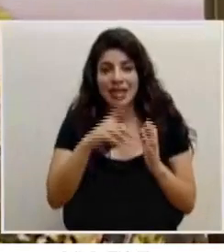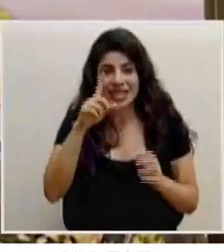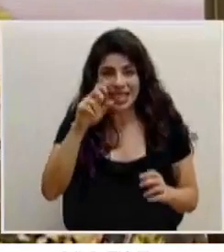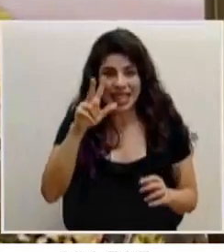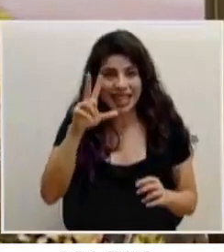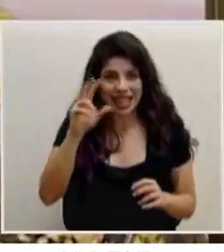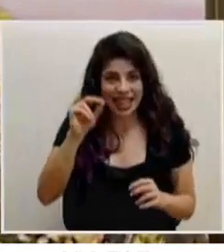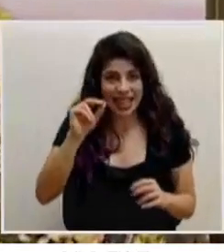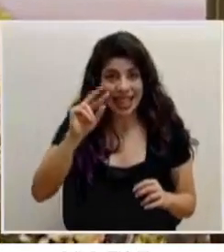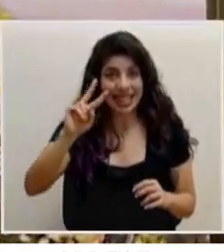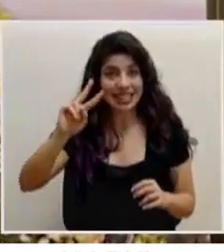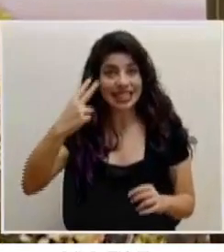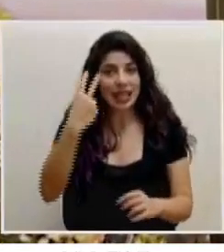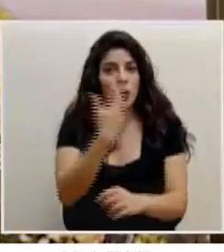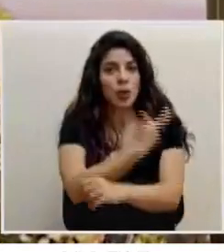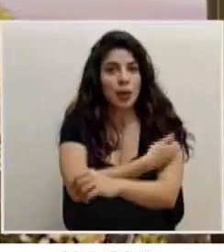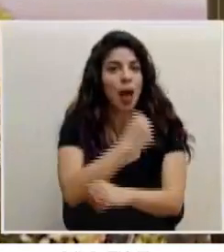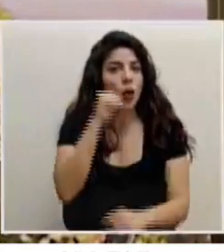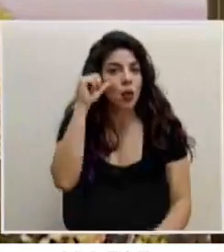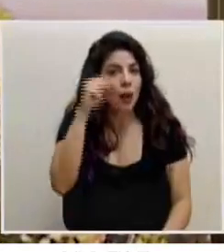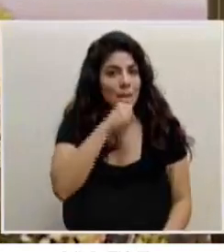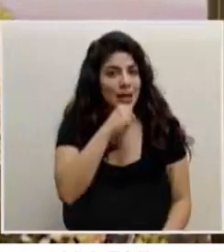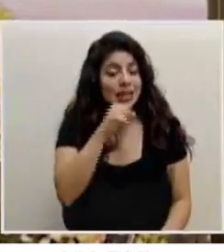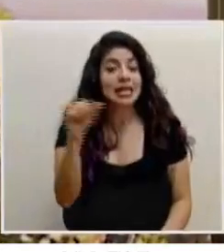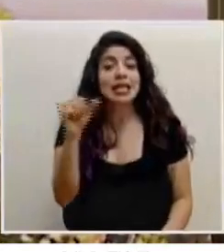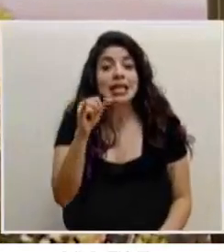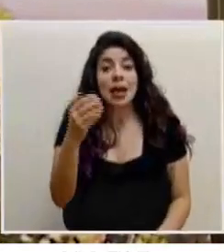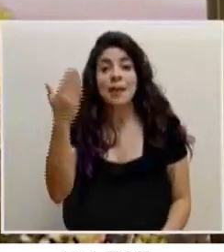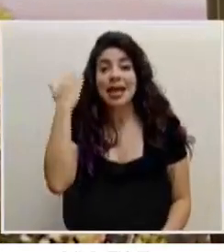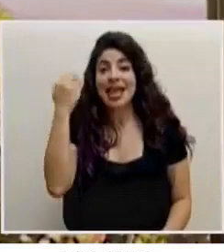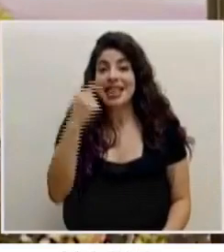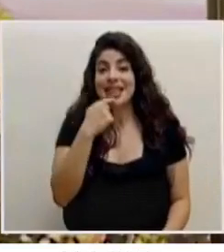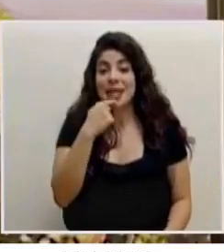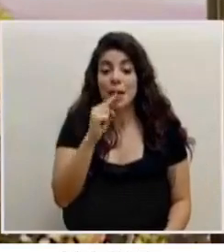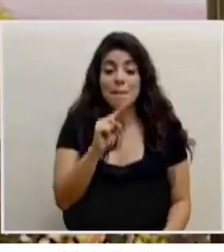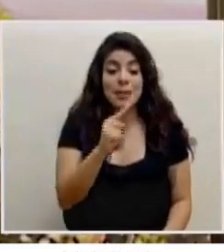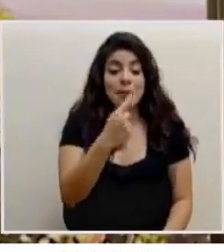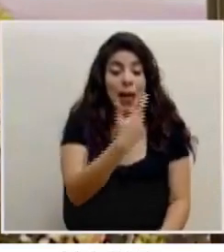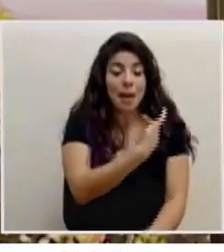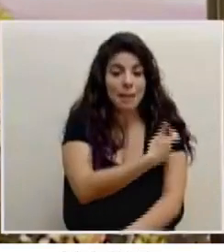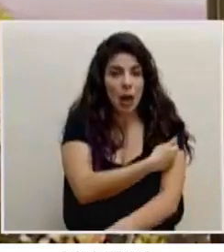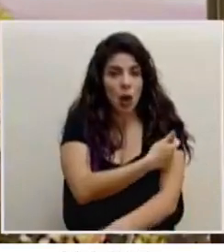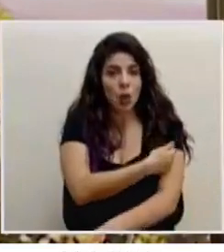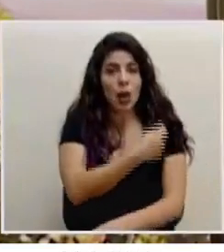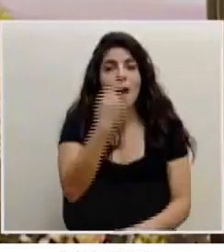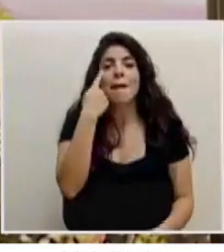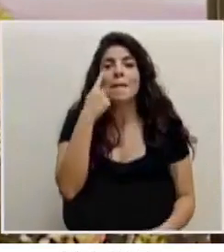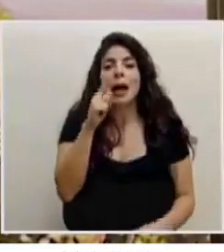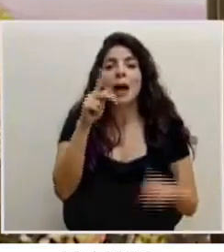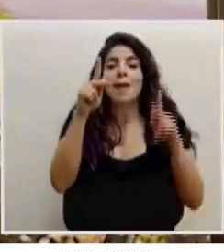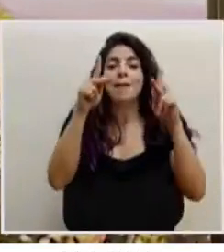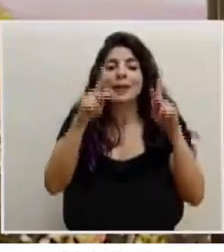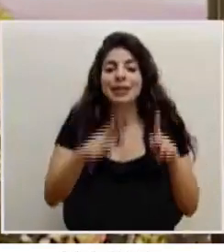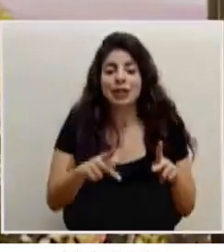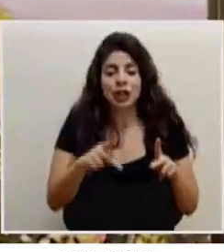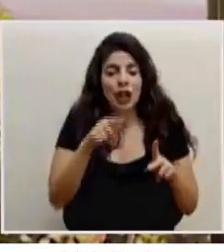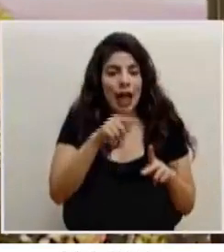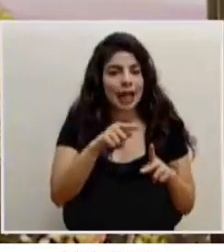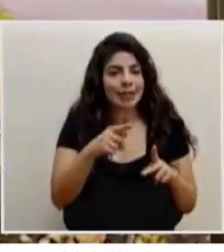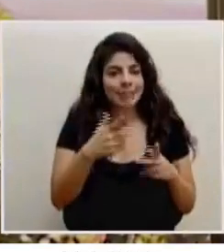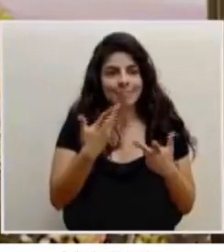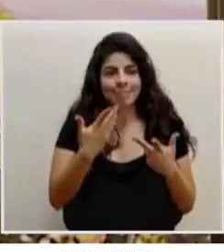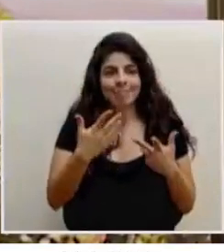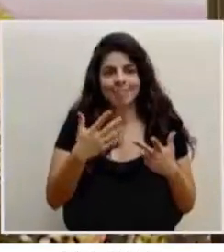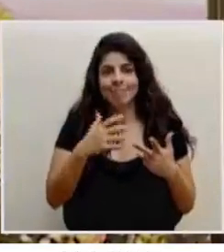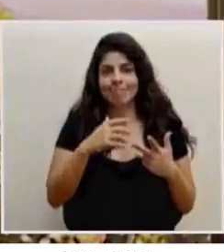128.130 en segundas dosis adultos mayores, y también se había dicho que las primeras dosis iban a ser para personas que no habían ido en